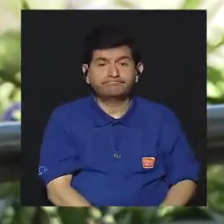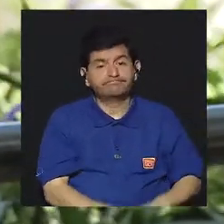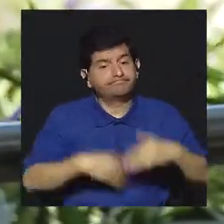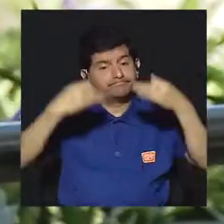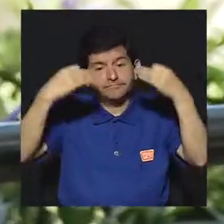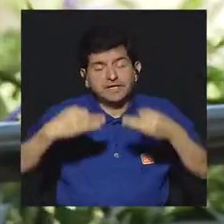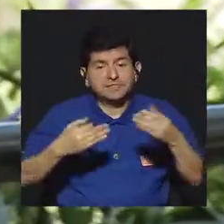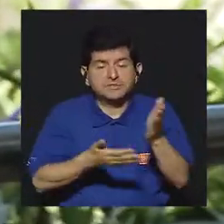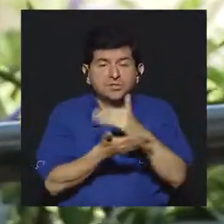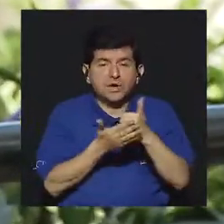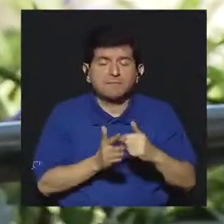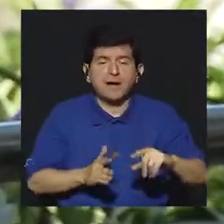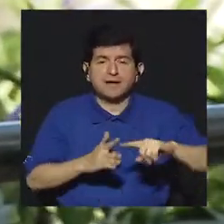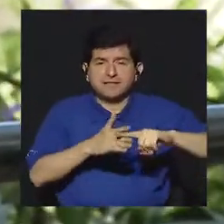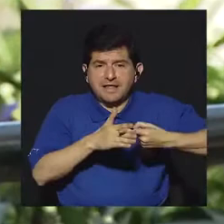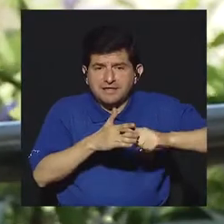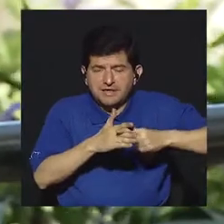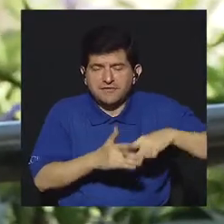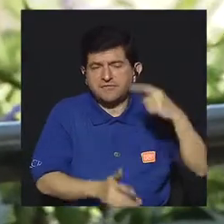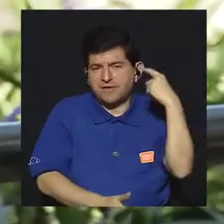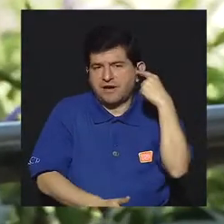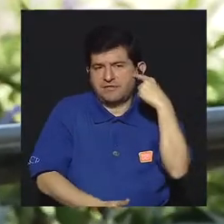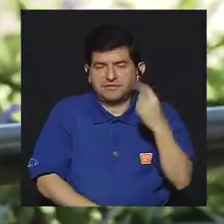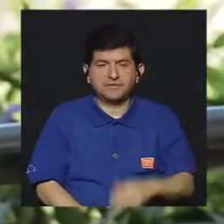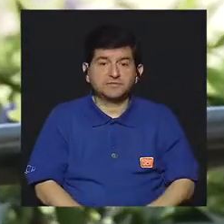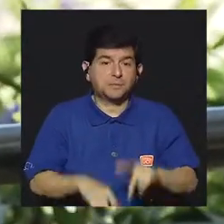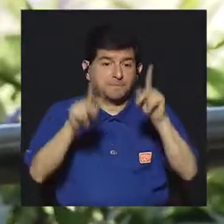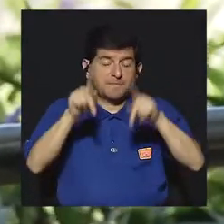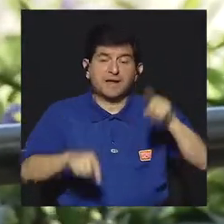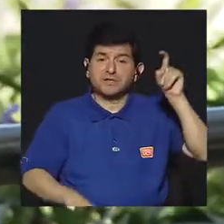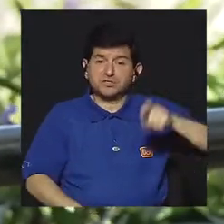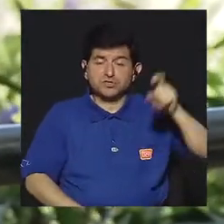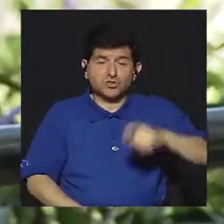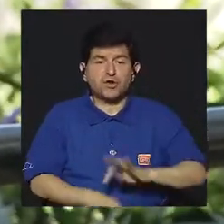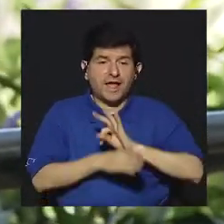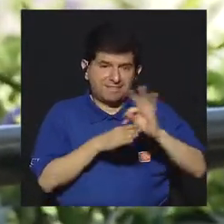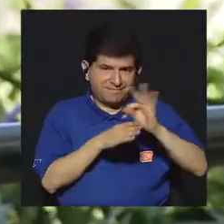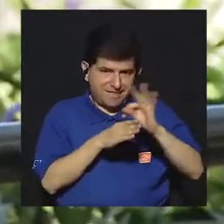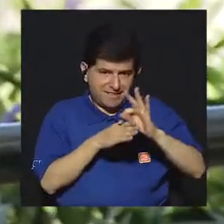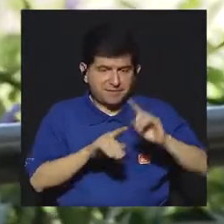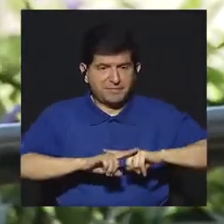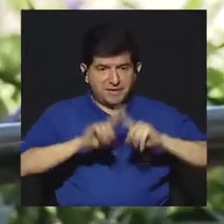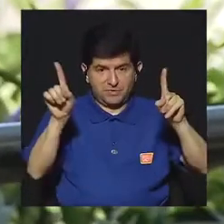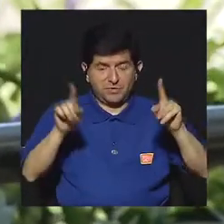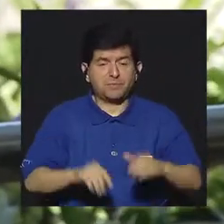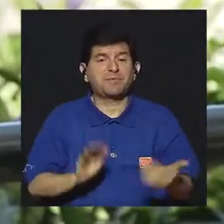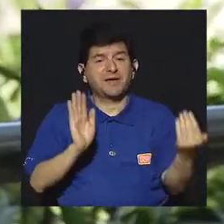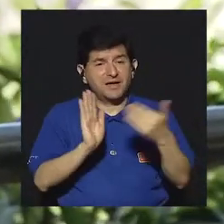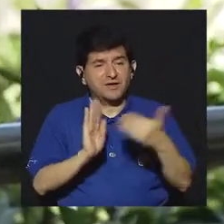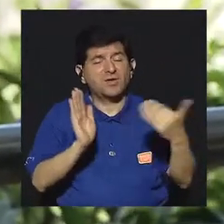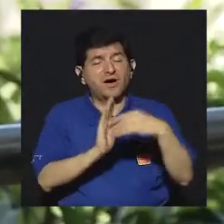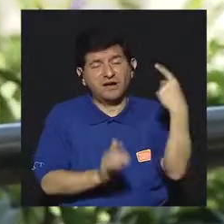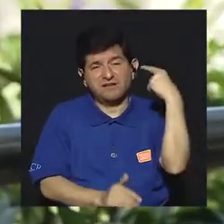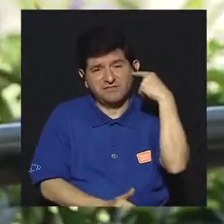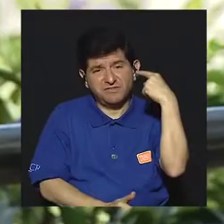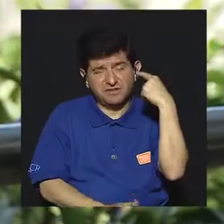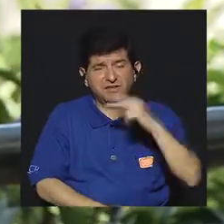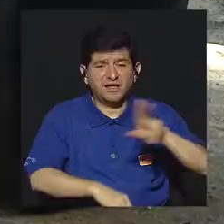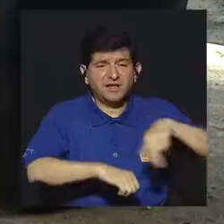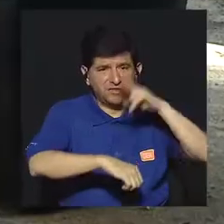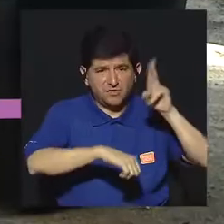vamos a tomar medidas en la parte de rehabilitación auditiva. Porque entonces la persona va a necesitar su tratamiento, pero se está viendo afectada la